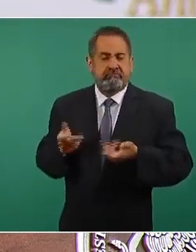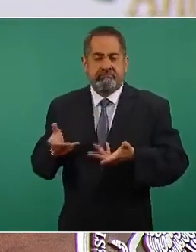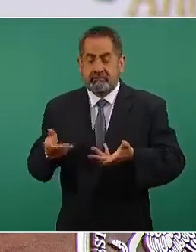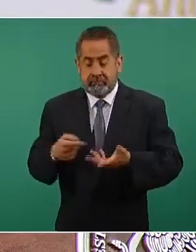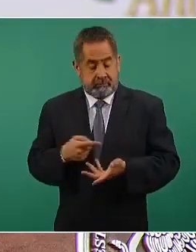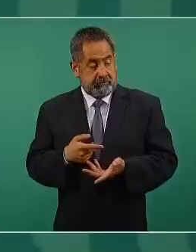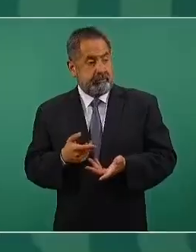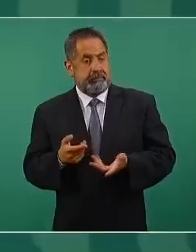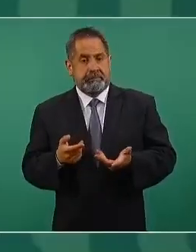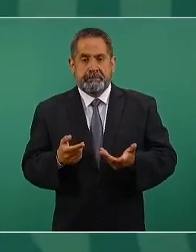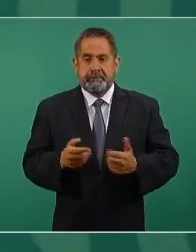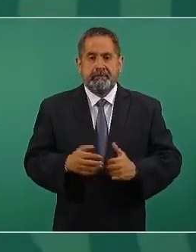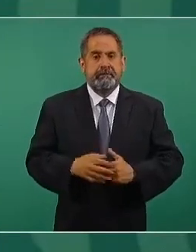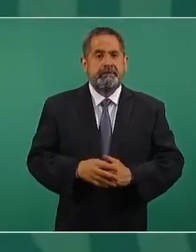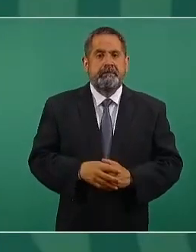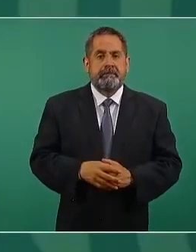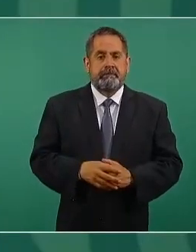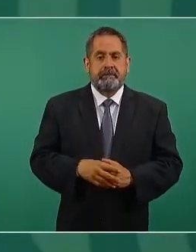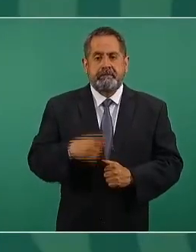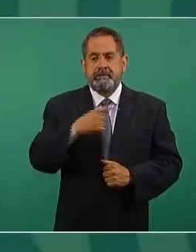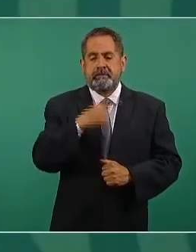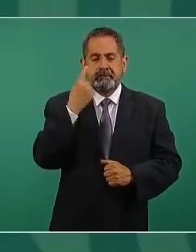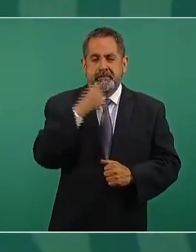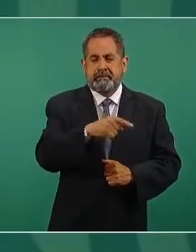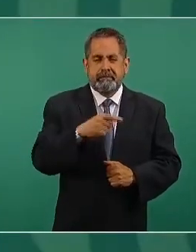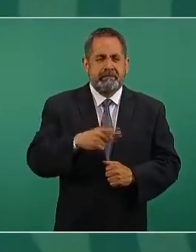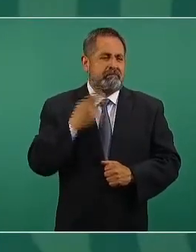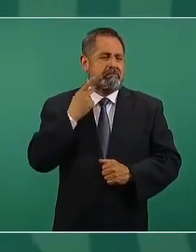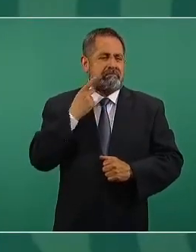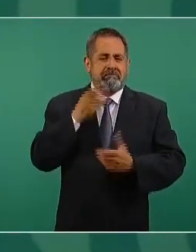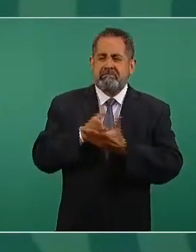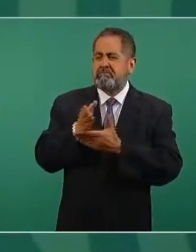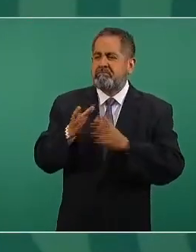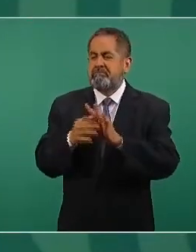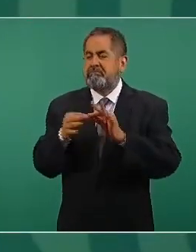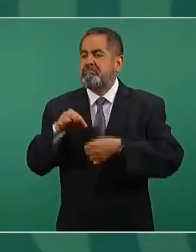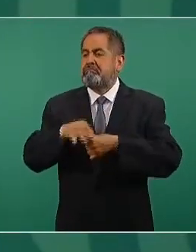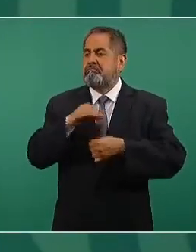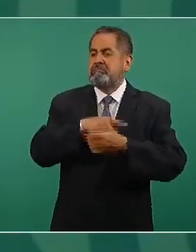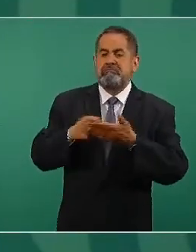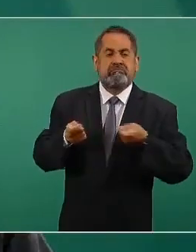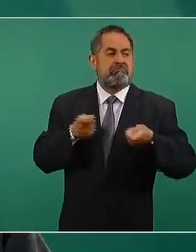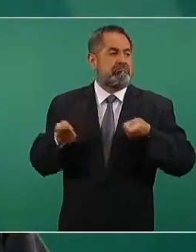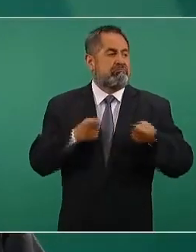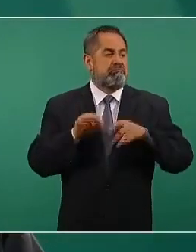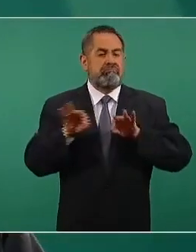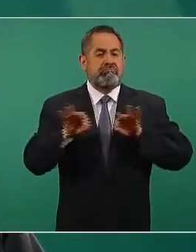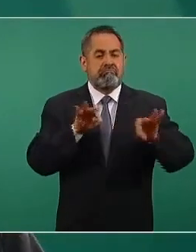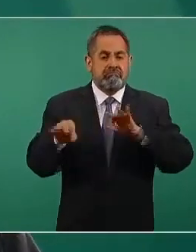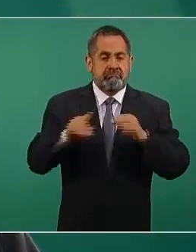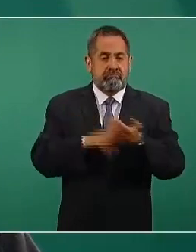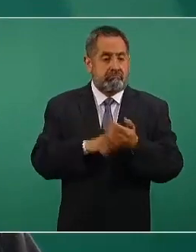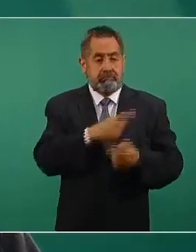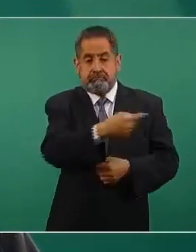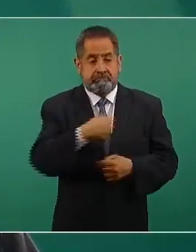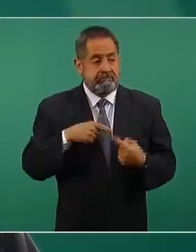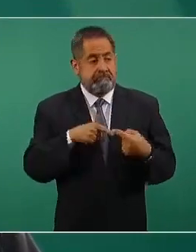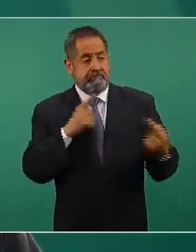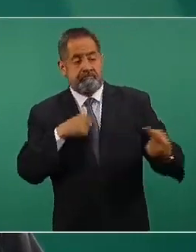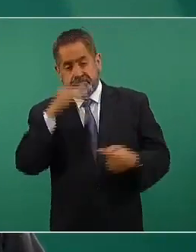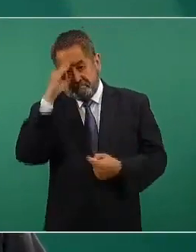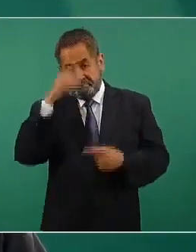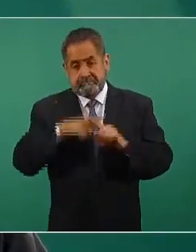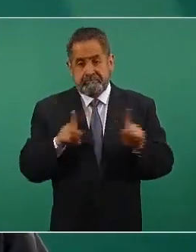a la cuestión política electoral y tienen diferencias con nosotros.